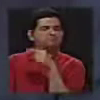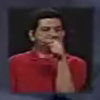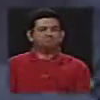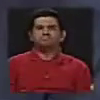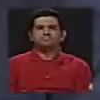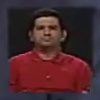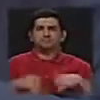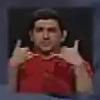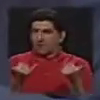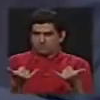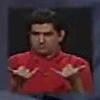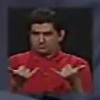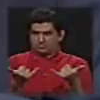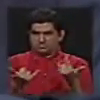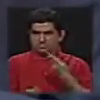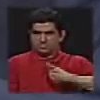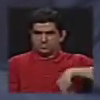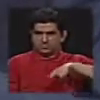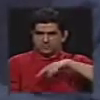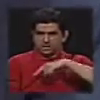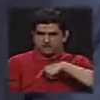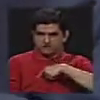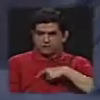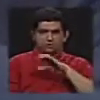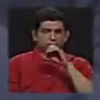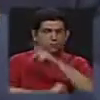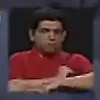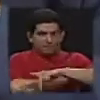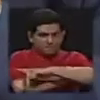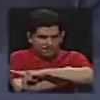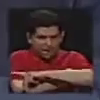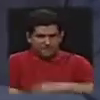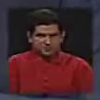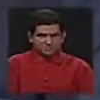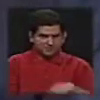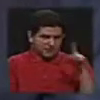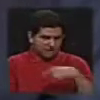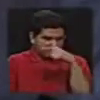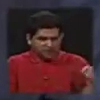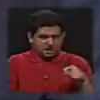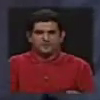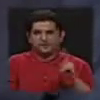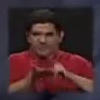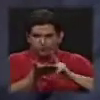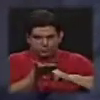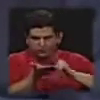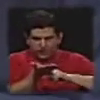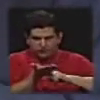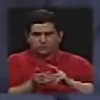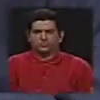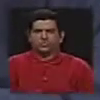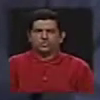completo. Ahora, si el país rescinde este contrato,